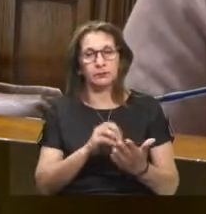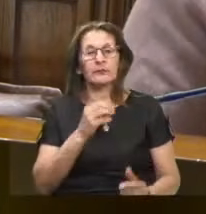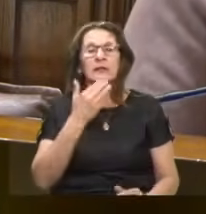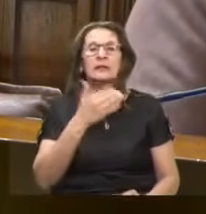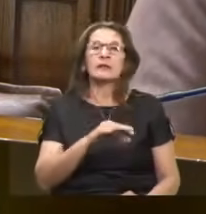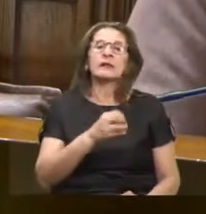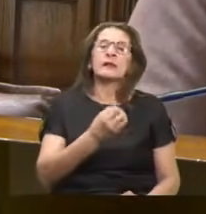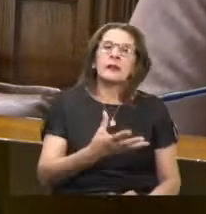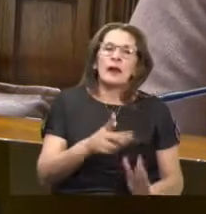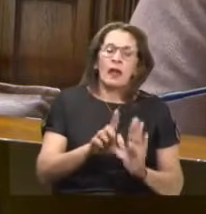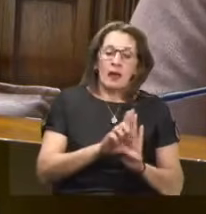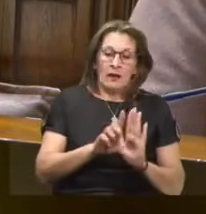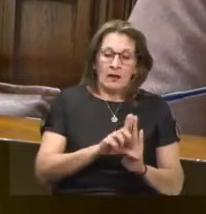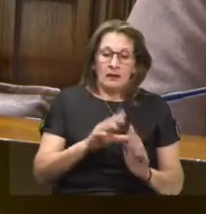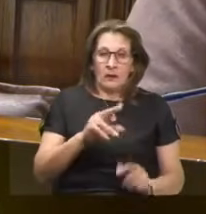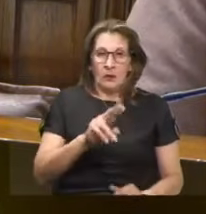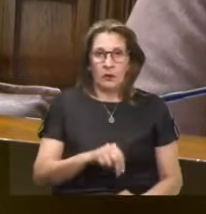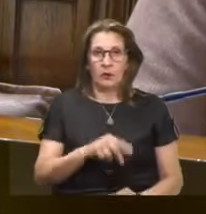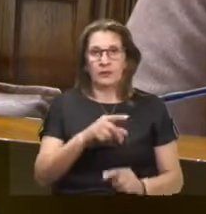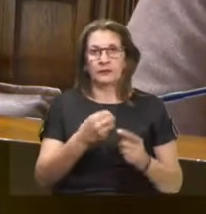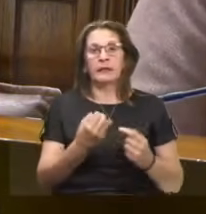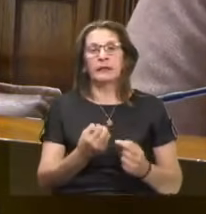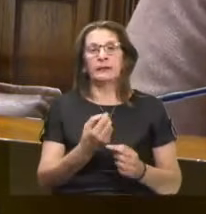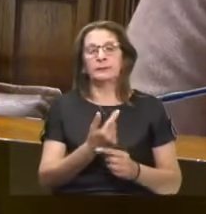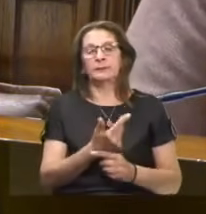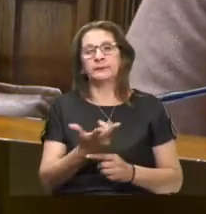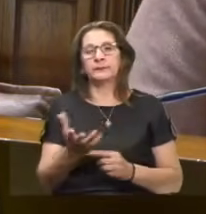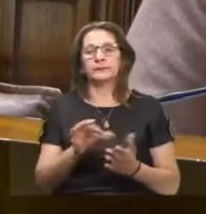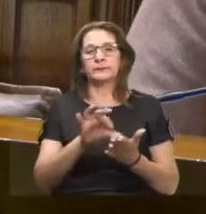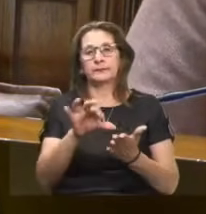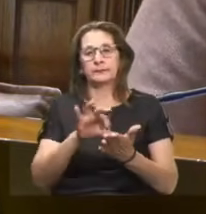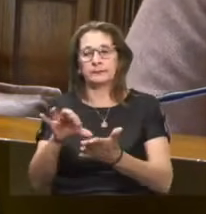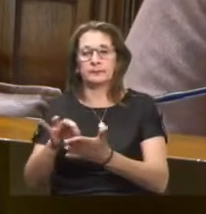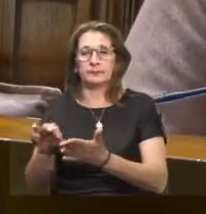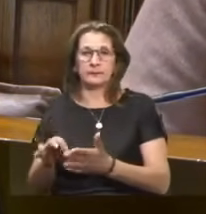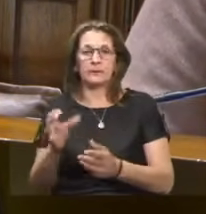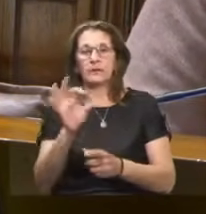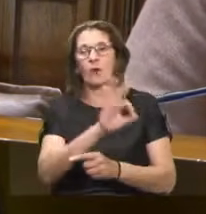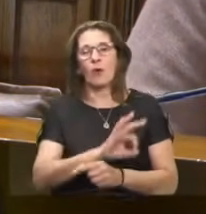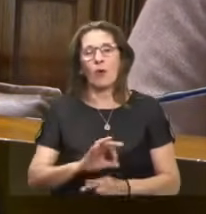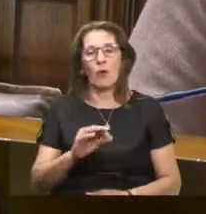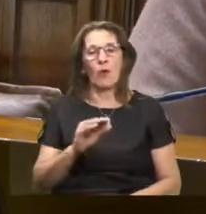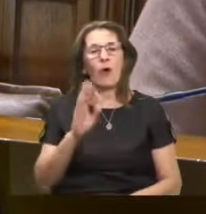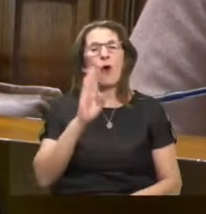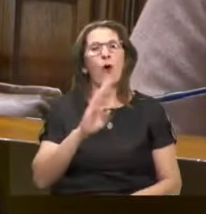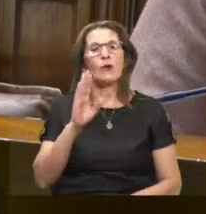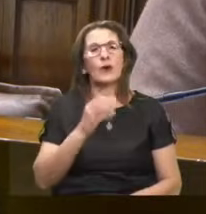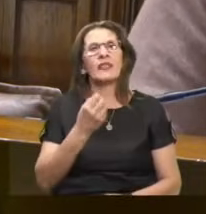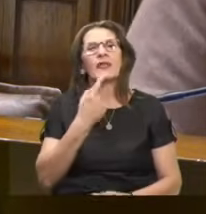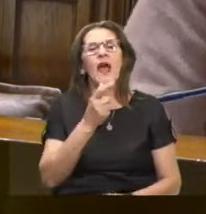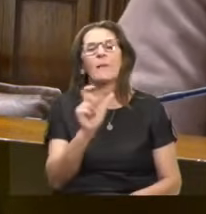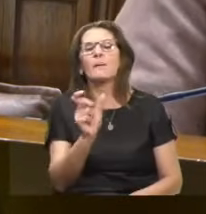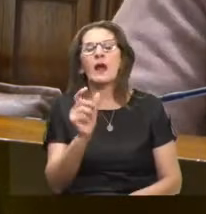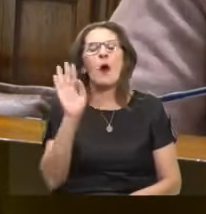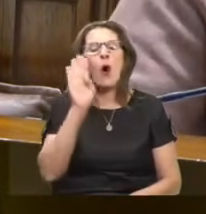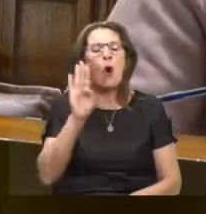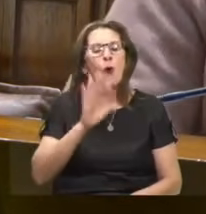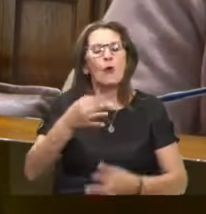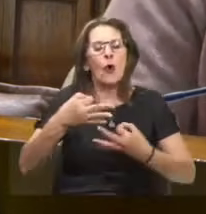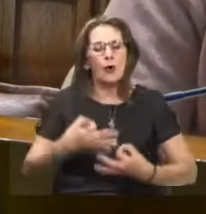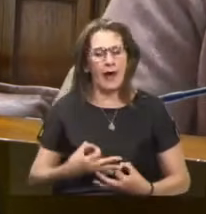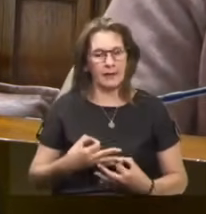ley está utilizando la acepción de servicio u honor de la palabra honorario y no